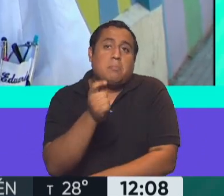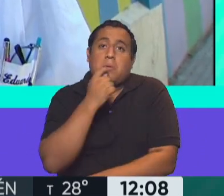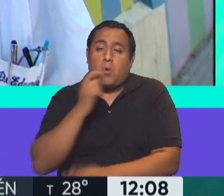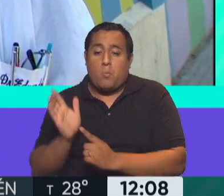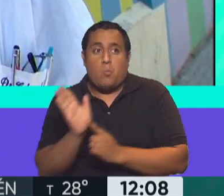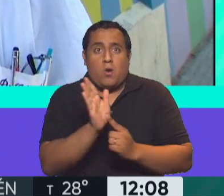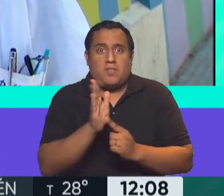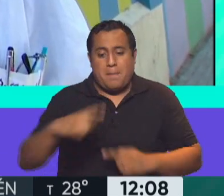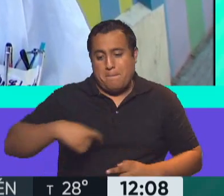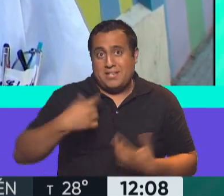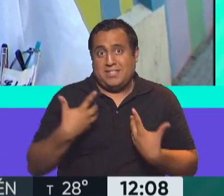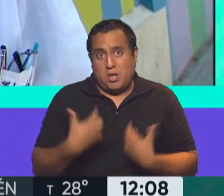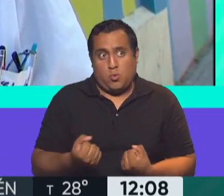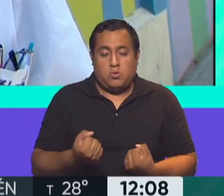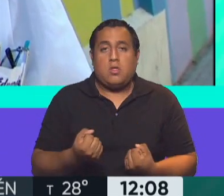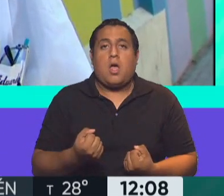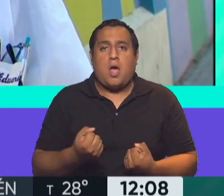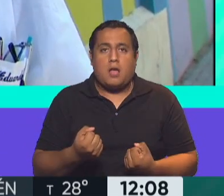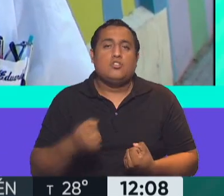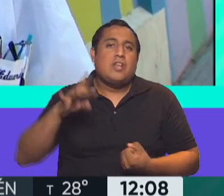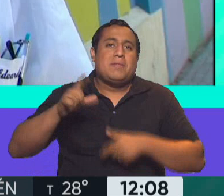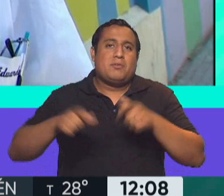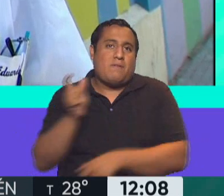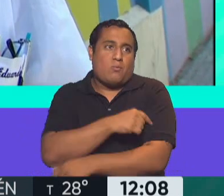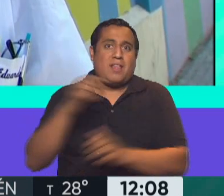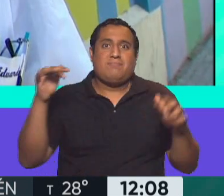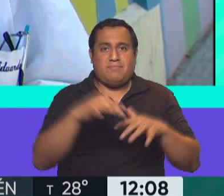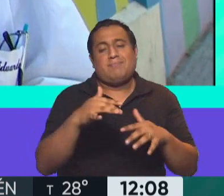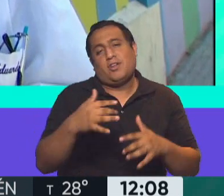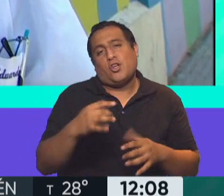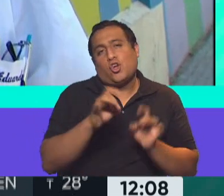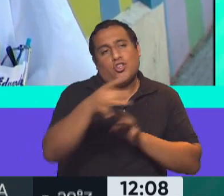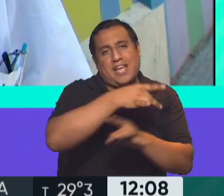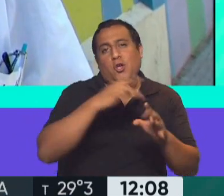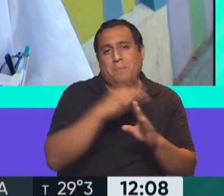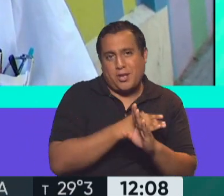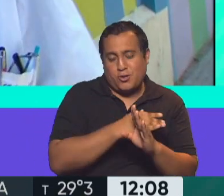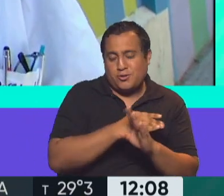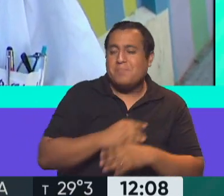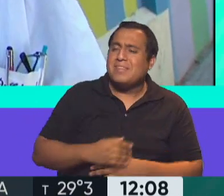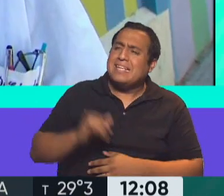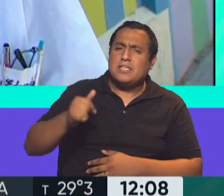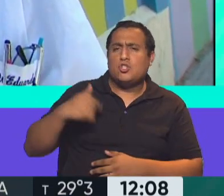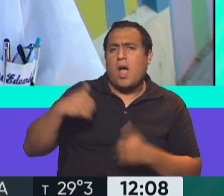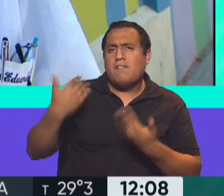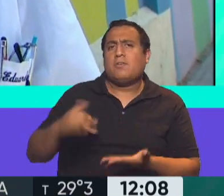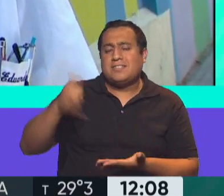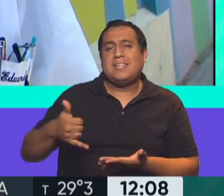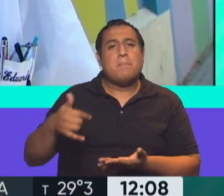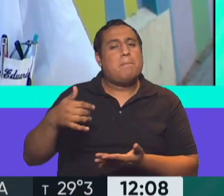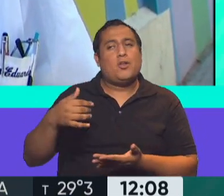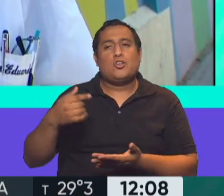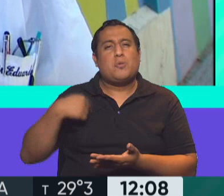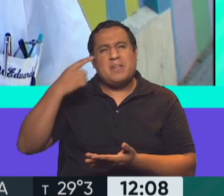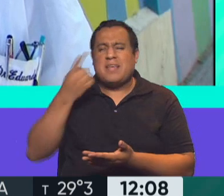Bueno, yo estoy de acuerdo con el pase sanitario, lo aclaro, ¿no? Yo hubiera sido un poquito más estricto, lo hubiera agregado para otras